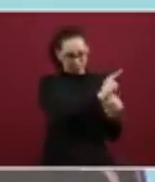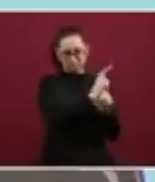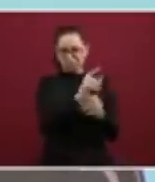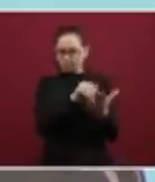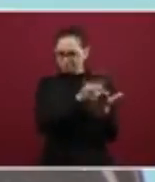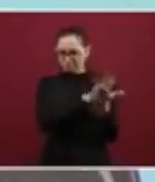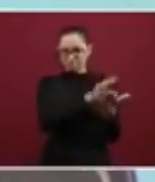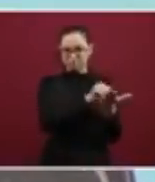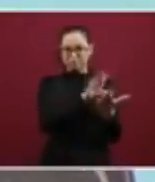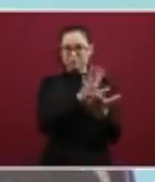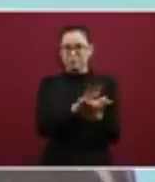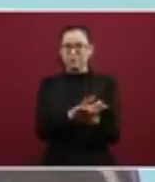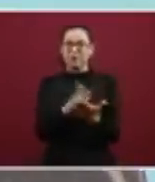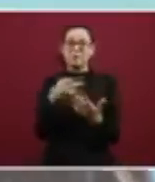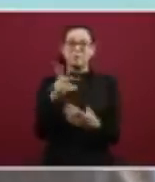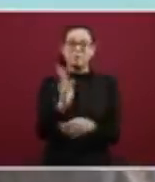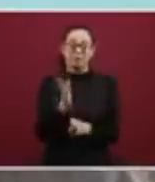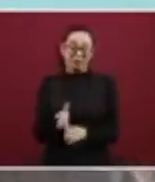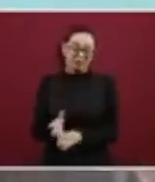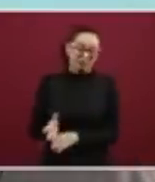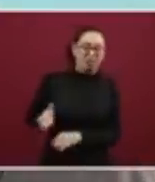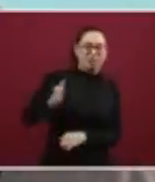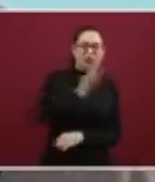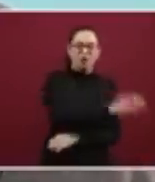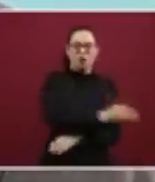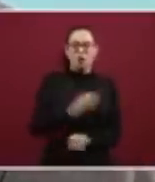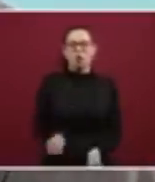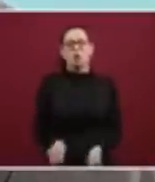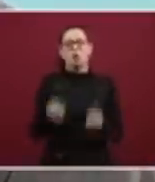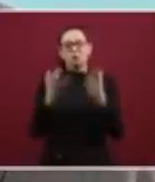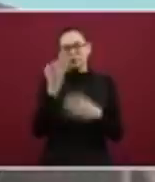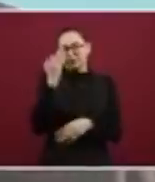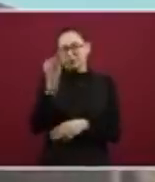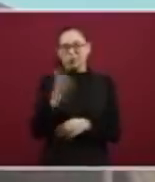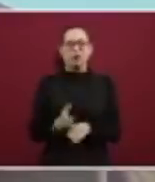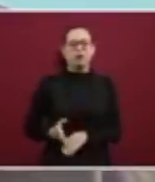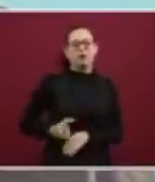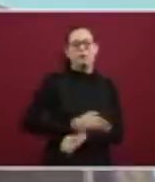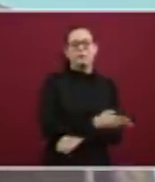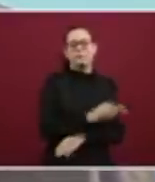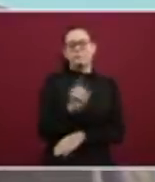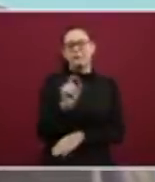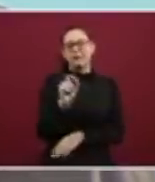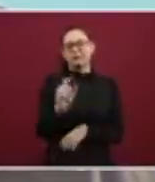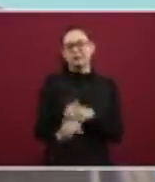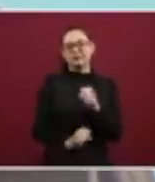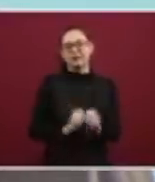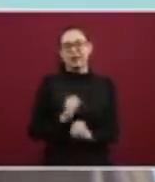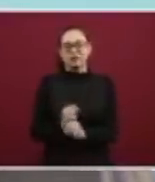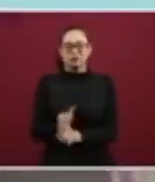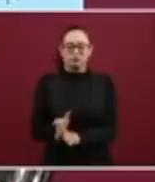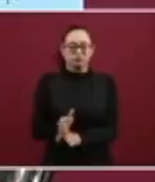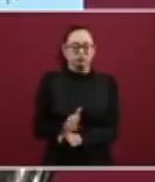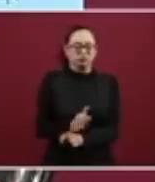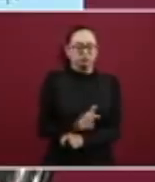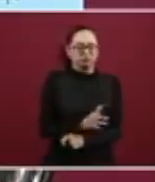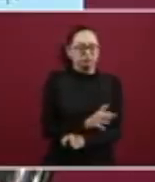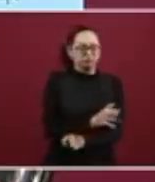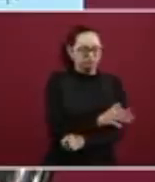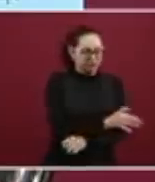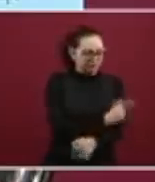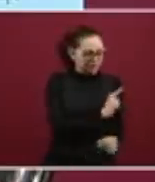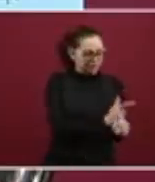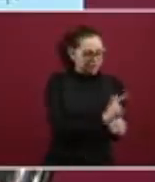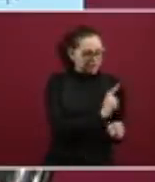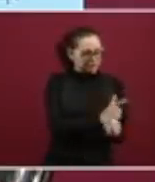a 20 años atrás para tener el registro plenamente desarrollado, entendiendo